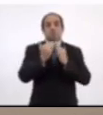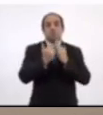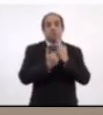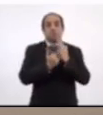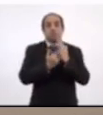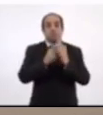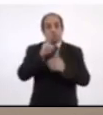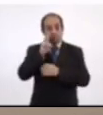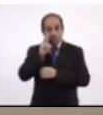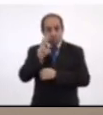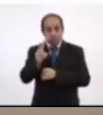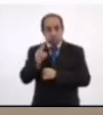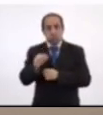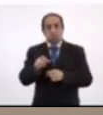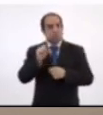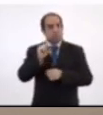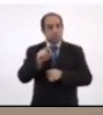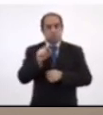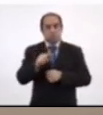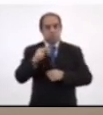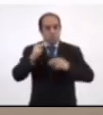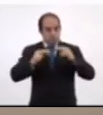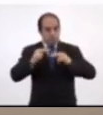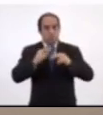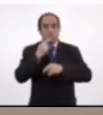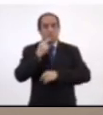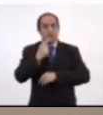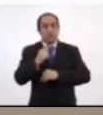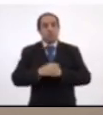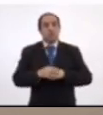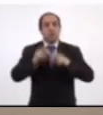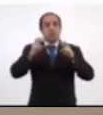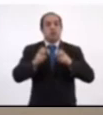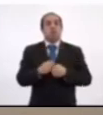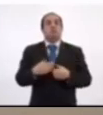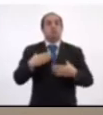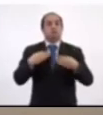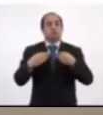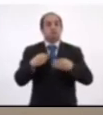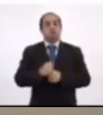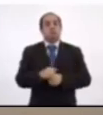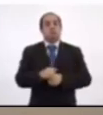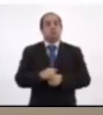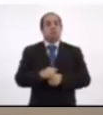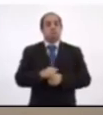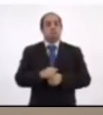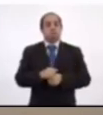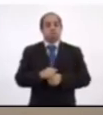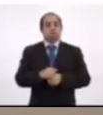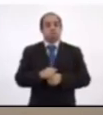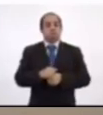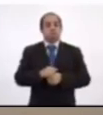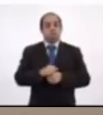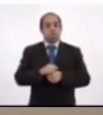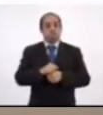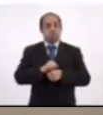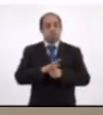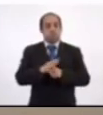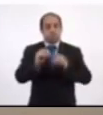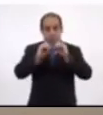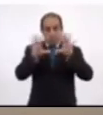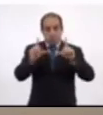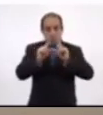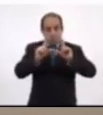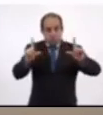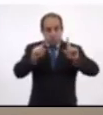vemos con la misma magnitud de mejoría en términos de la tasa reproductiva de la infección. Siguiente, es más claro en esta gráfica en el Zoom.